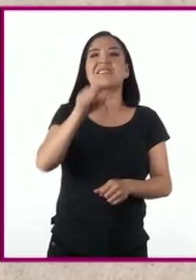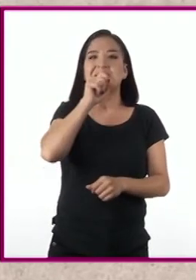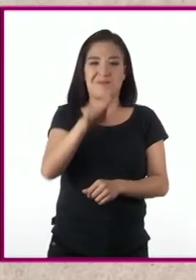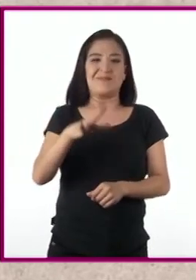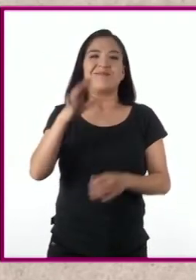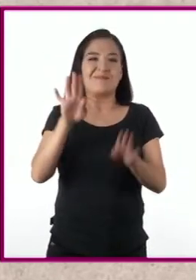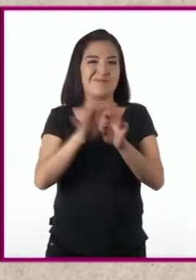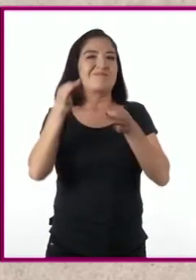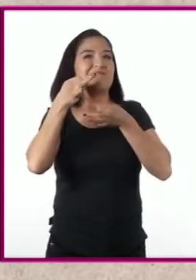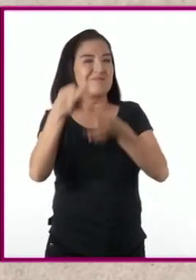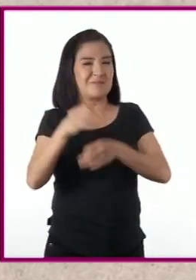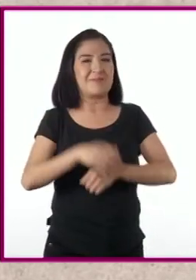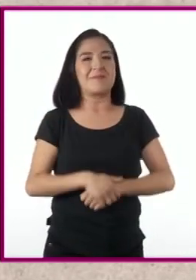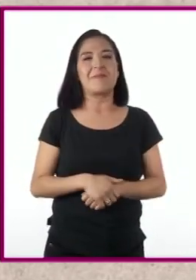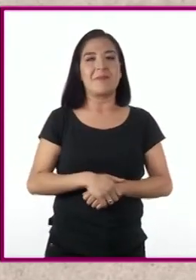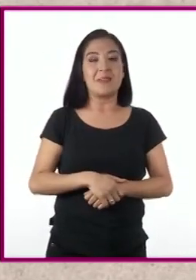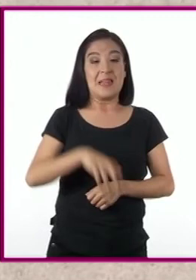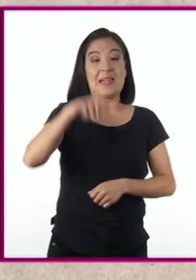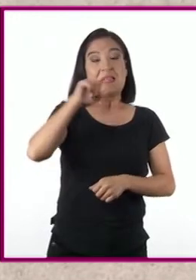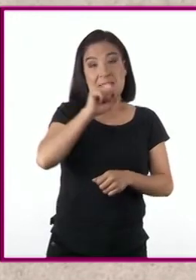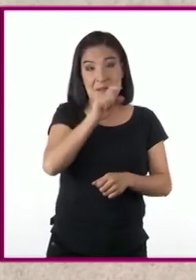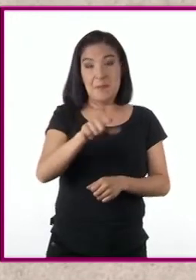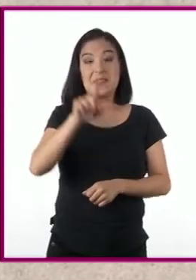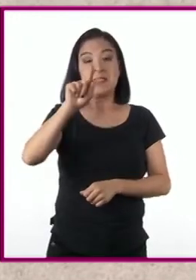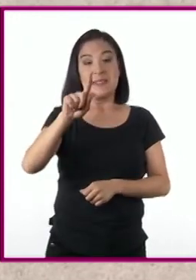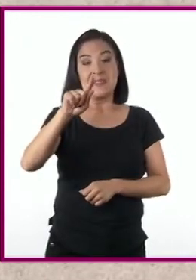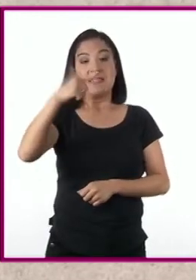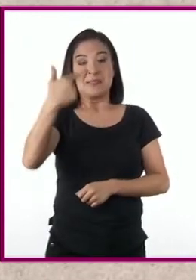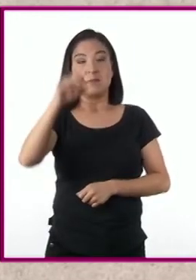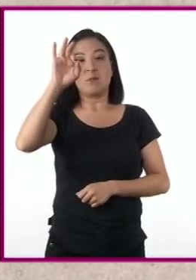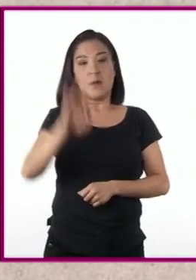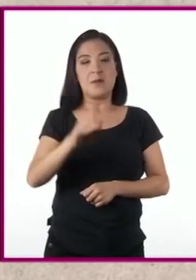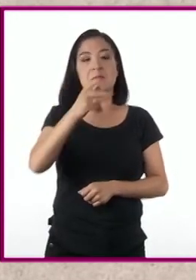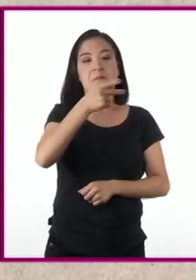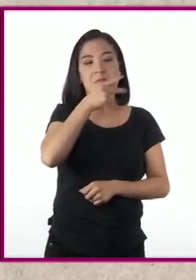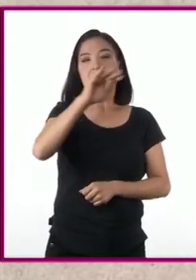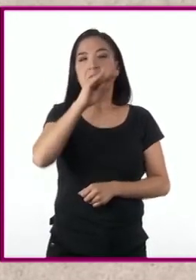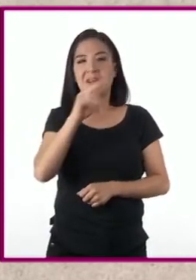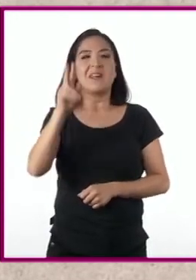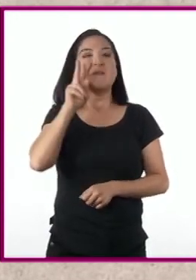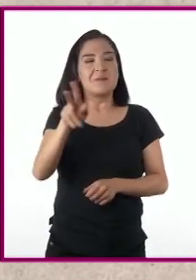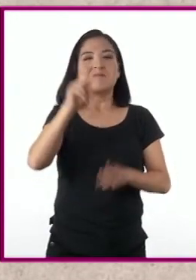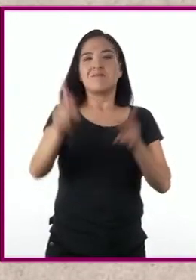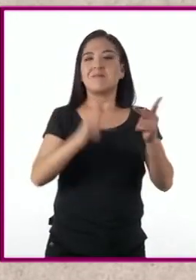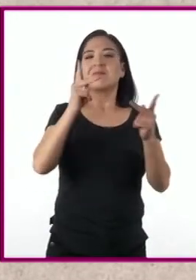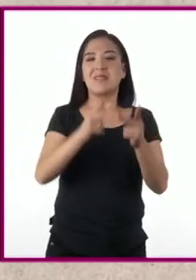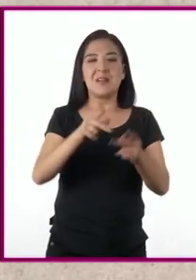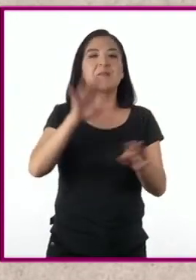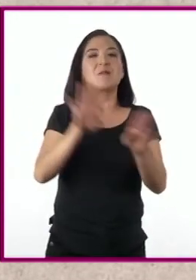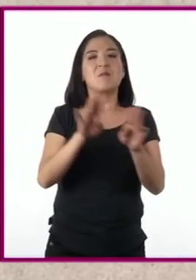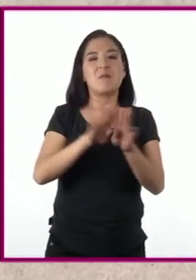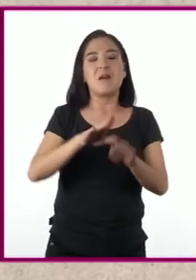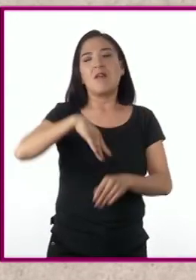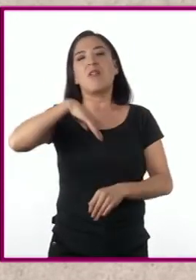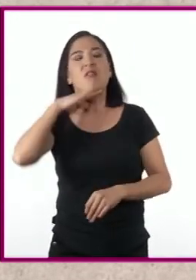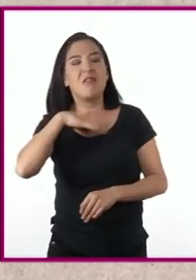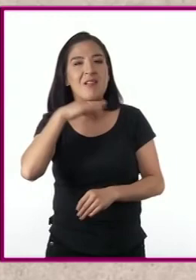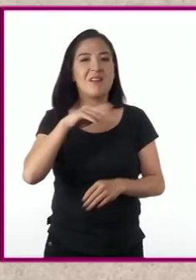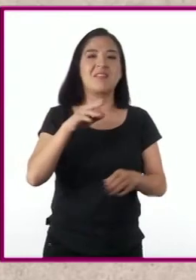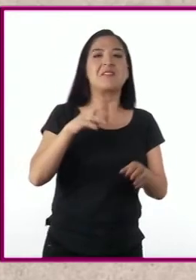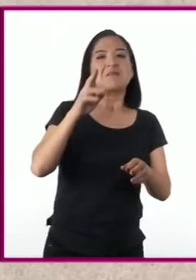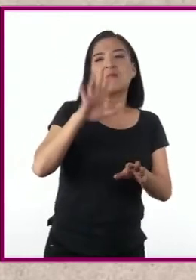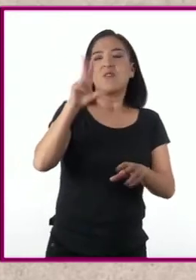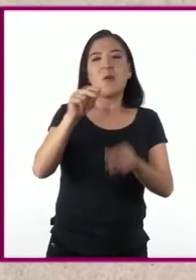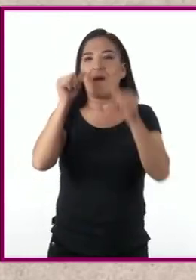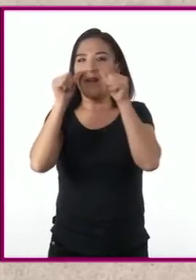así. Además, el 77% de los padres coincidían en que sus hijos se distraían continuamente, al menos